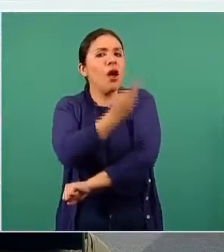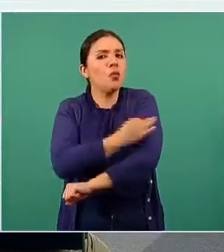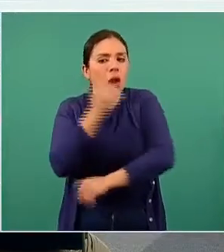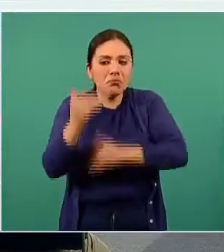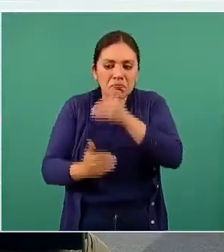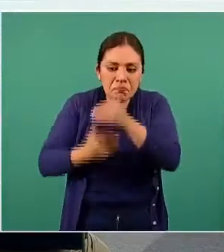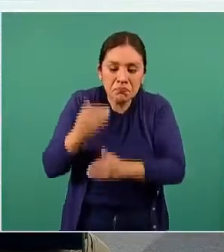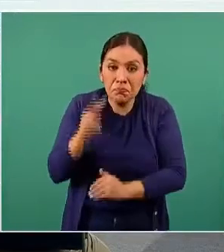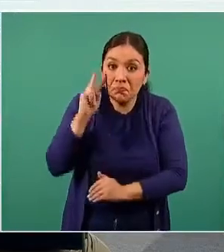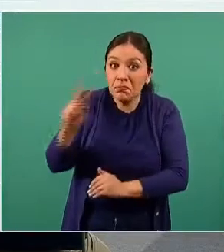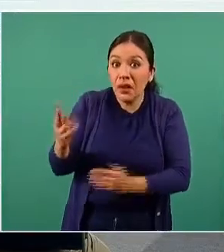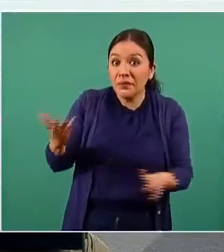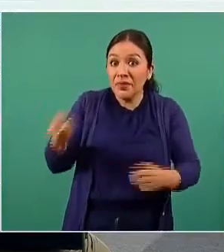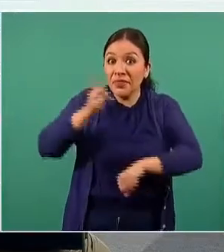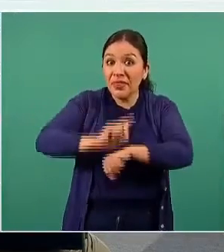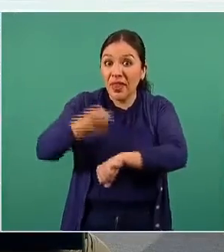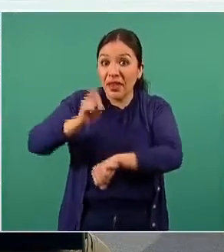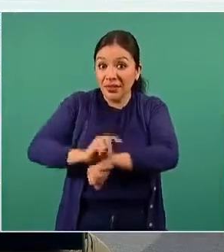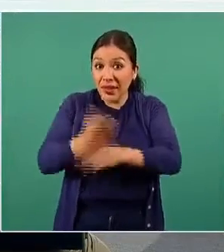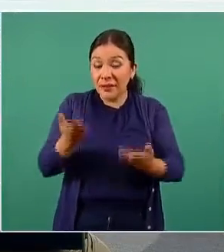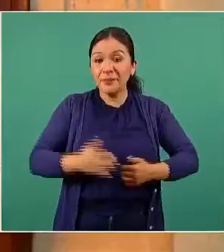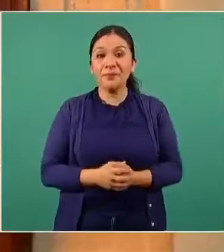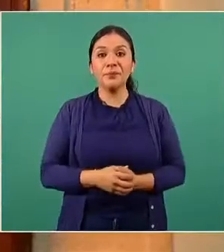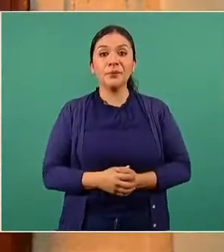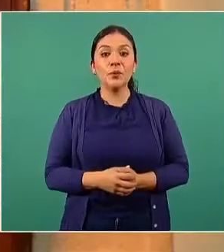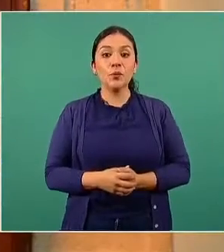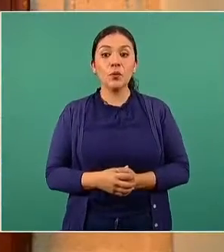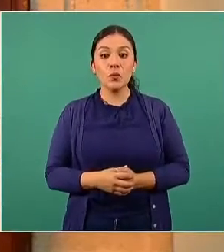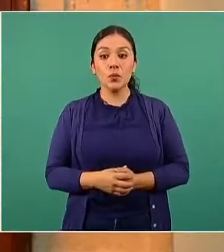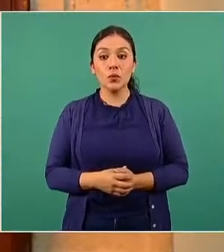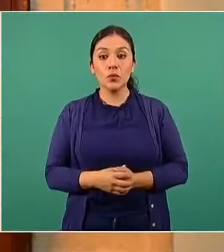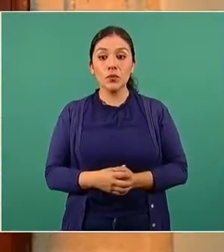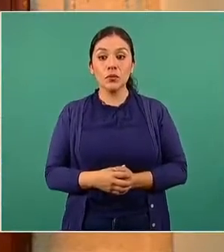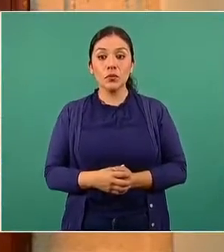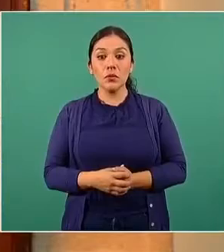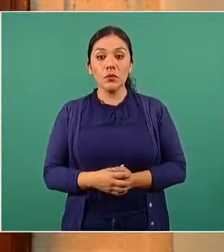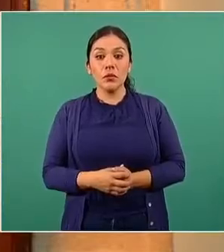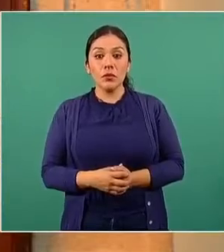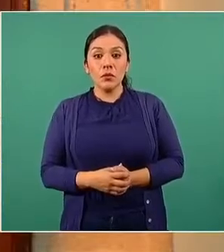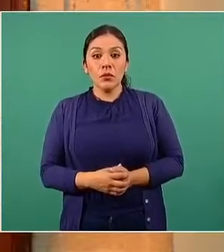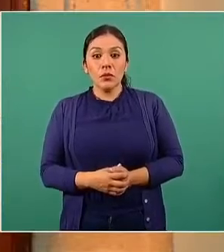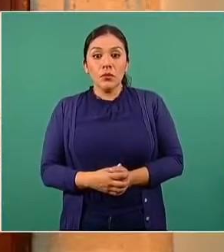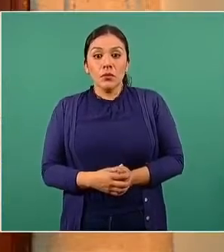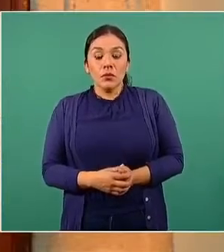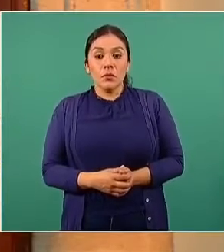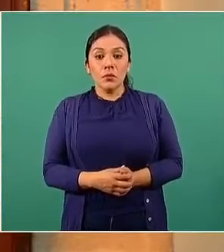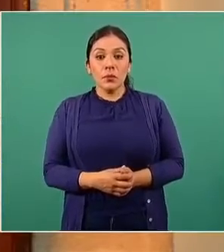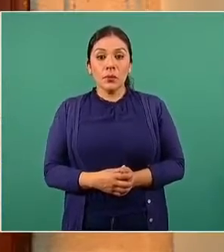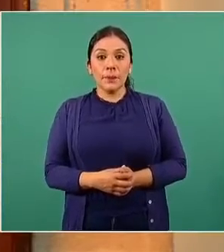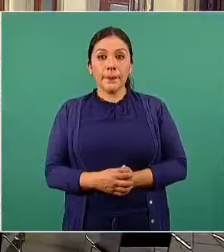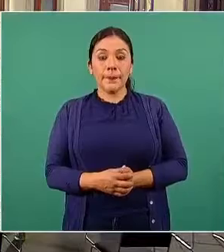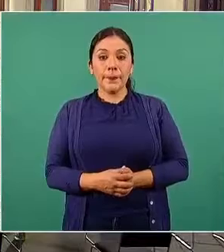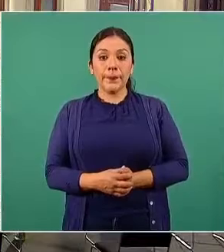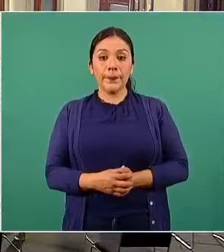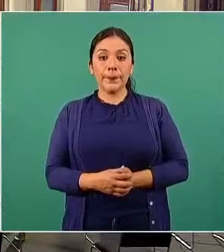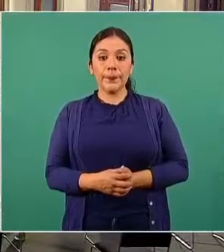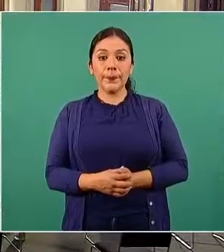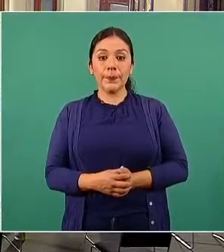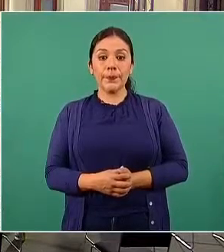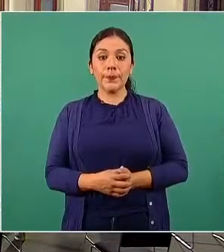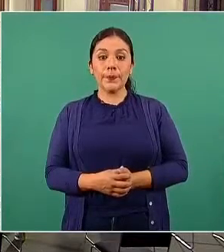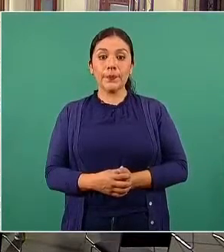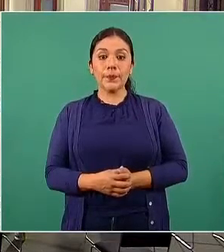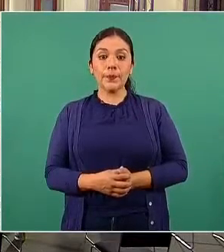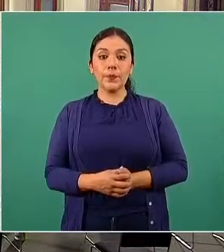cada día y día con día. Si vemos la siguiente diapositiva, vamos a ver una distribución. Es una